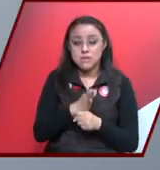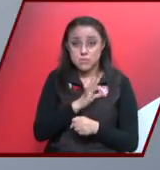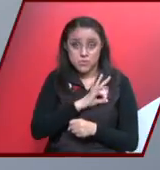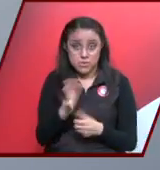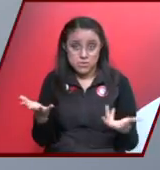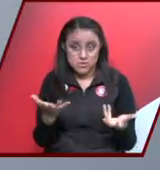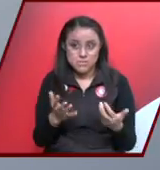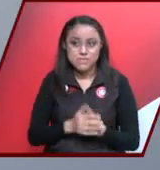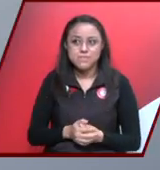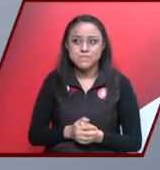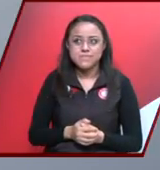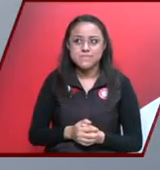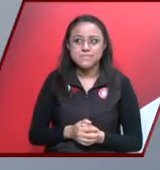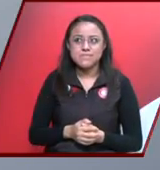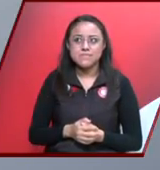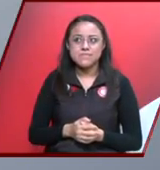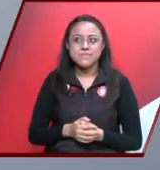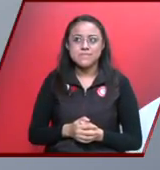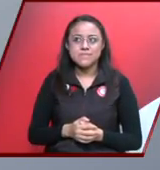posibilidad.